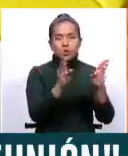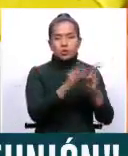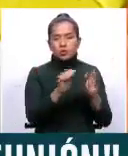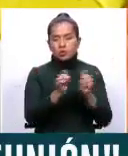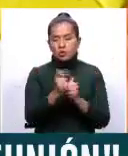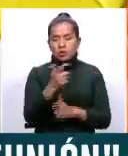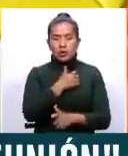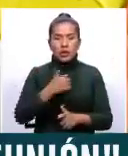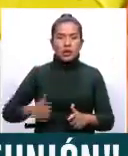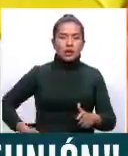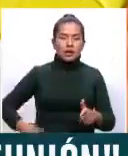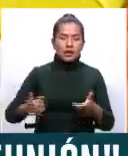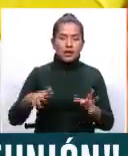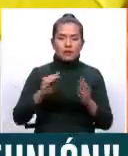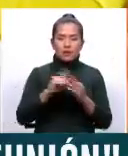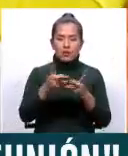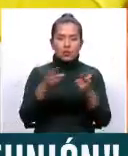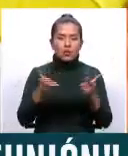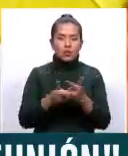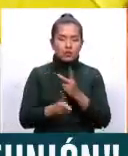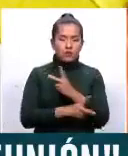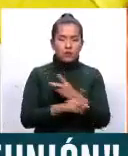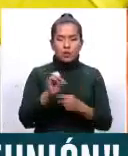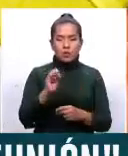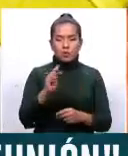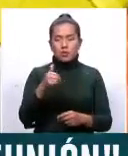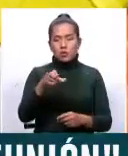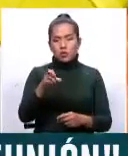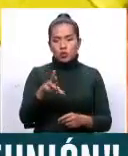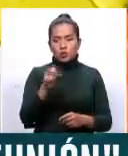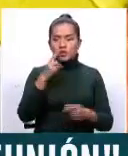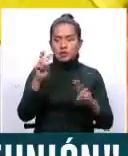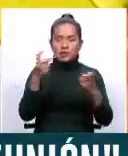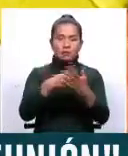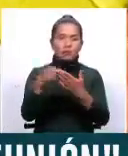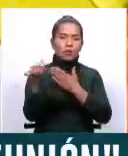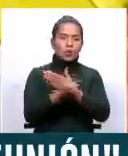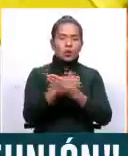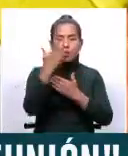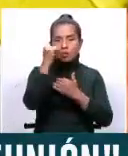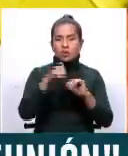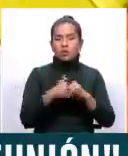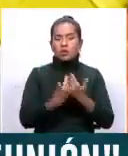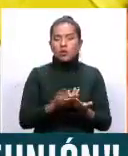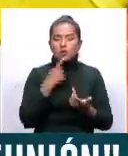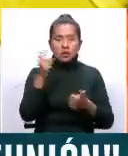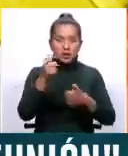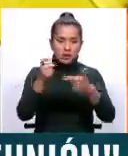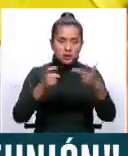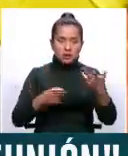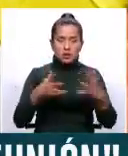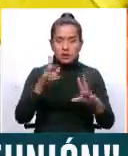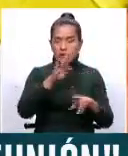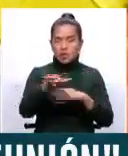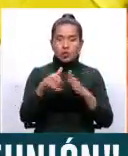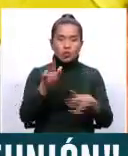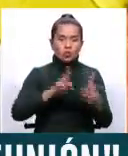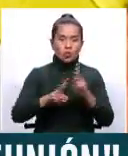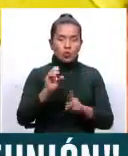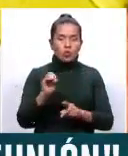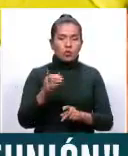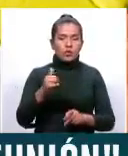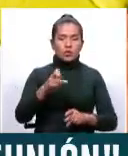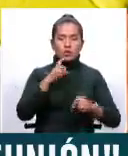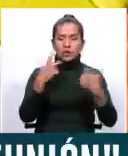de la provincia Omasuyos para ver justamente proyectos que son de necesidad para el pueblo Omasuyos, y vamos a